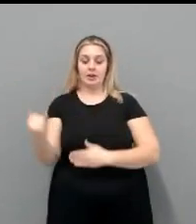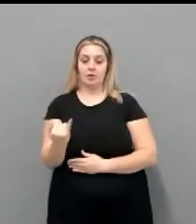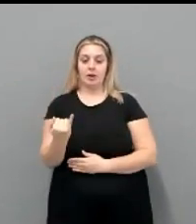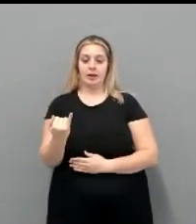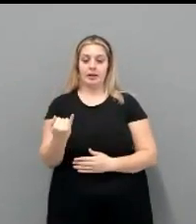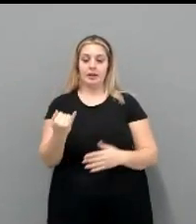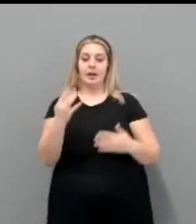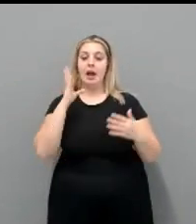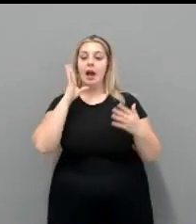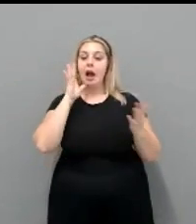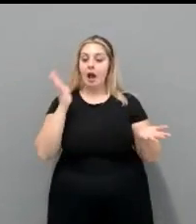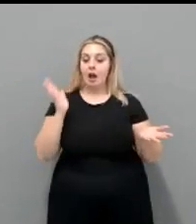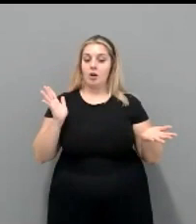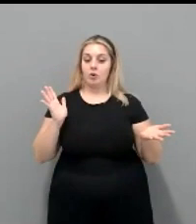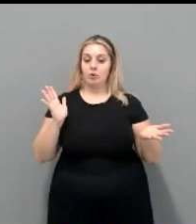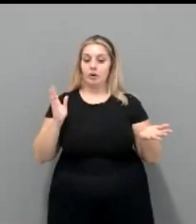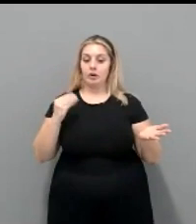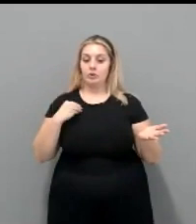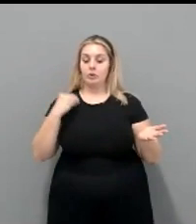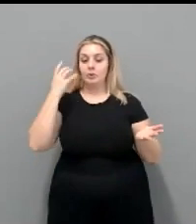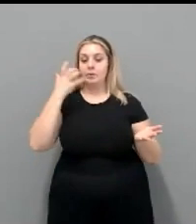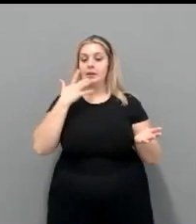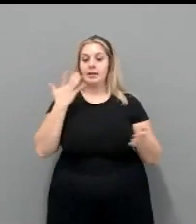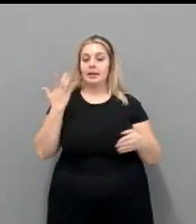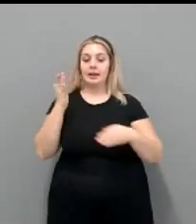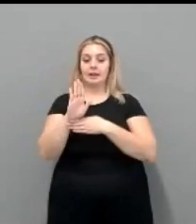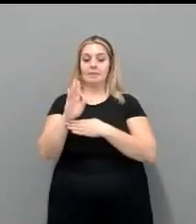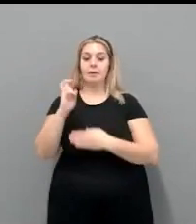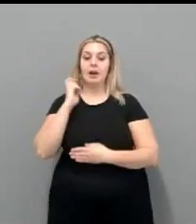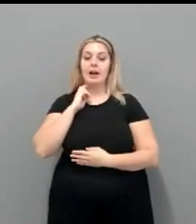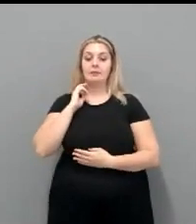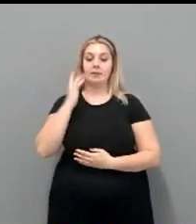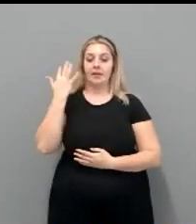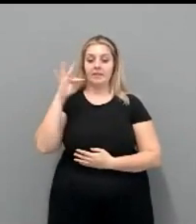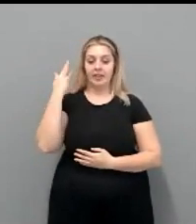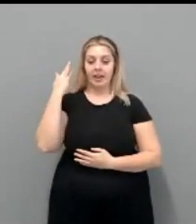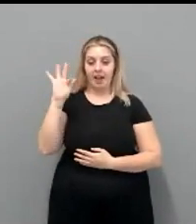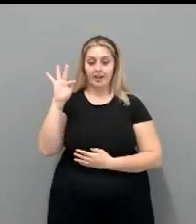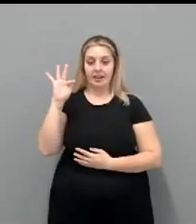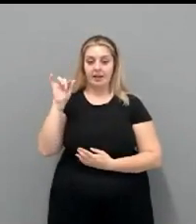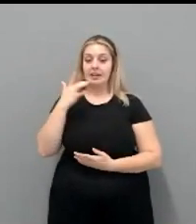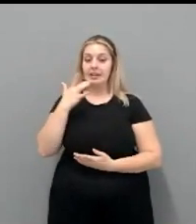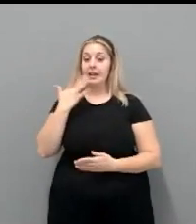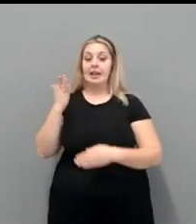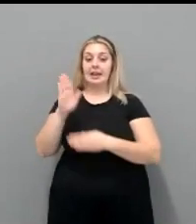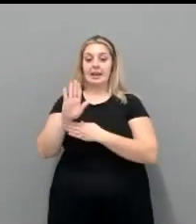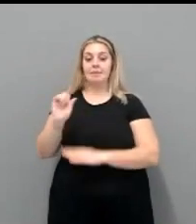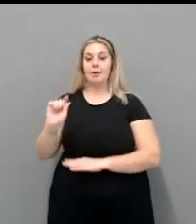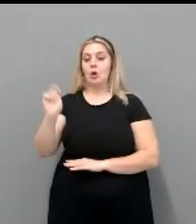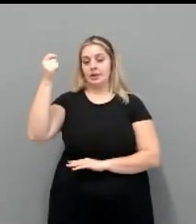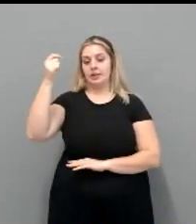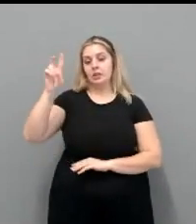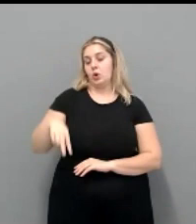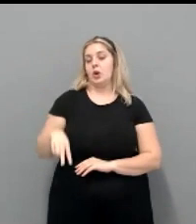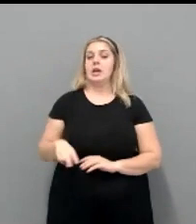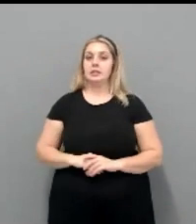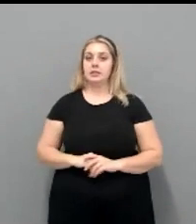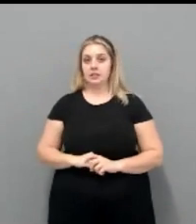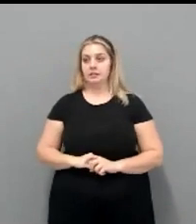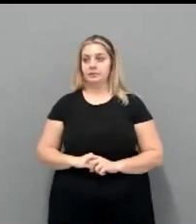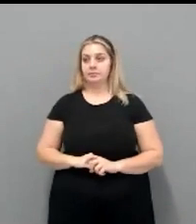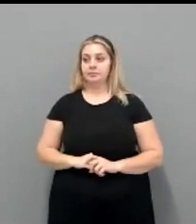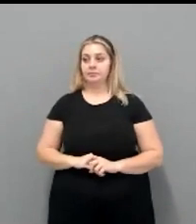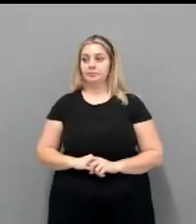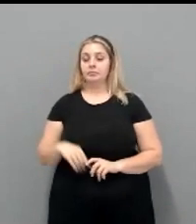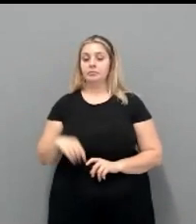Ahora bien, yo creo que el ejemplo de ASPACE Vizcaya es un ejemplo de éxito, ¿no? Donde